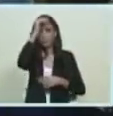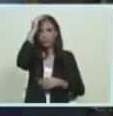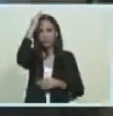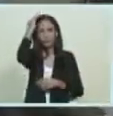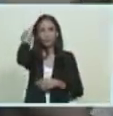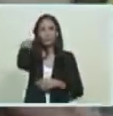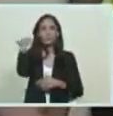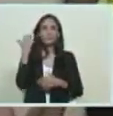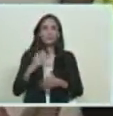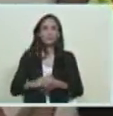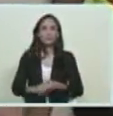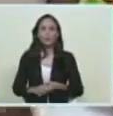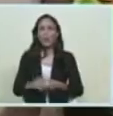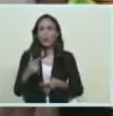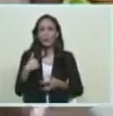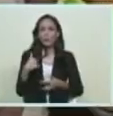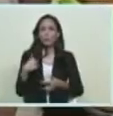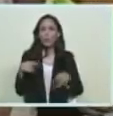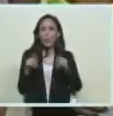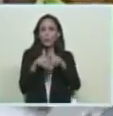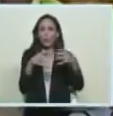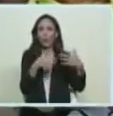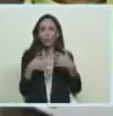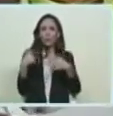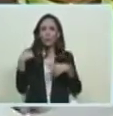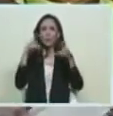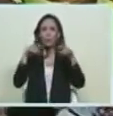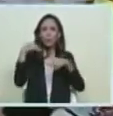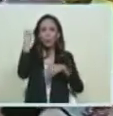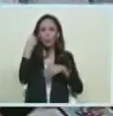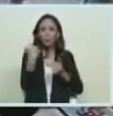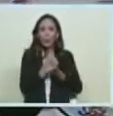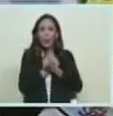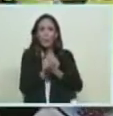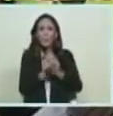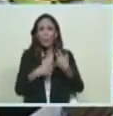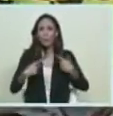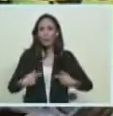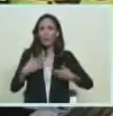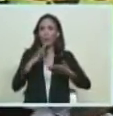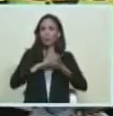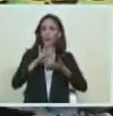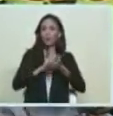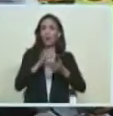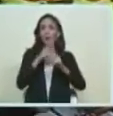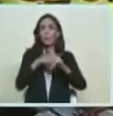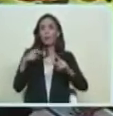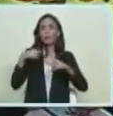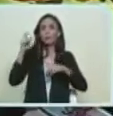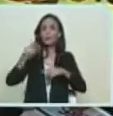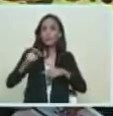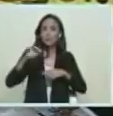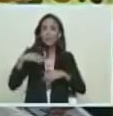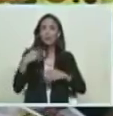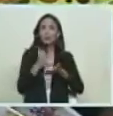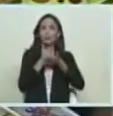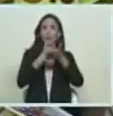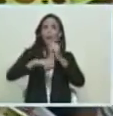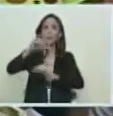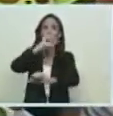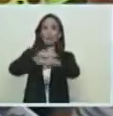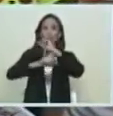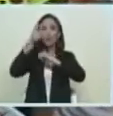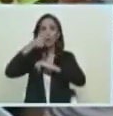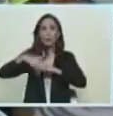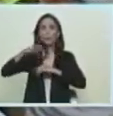Gabaldón, presidente, no soy un guerrero, nunca lo había pensado, amo la vida tranquila, pero si mi patria y mi pueblo necesita guerreros, yo seré uno de ellos. Y